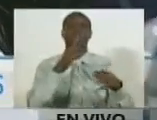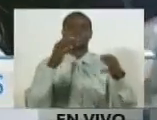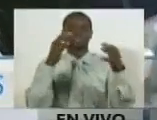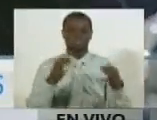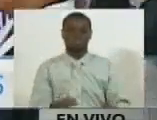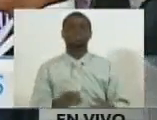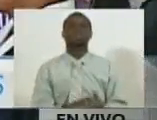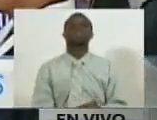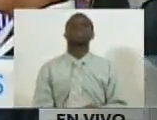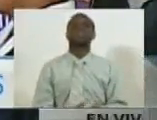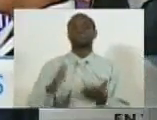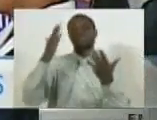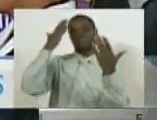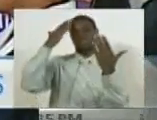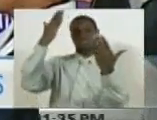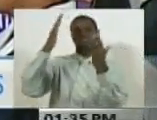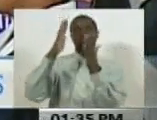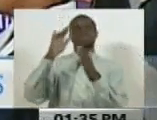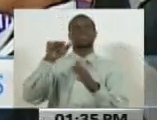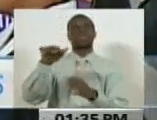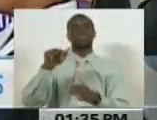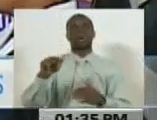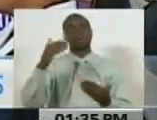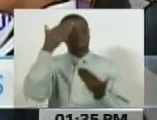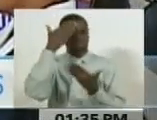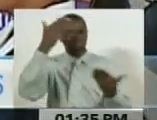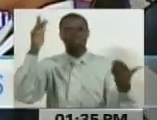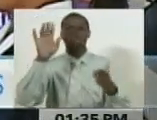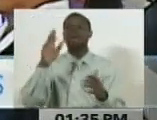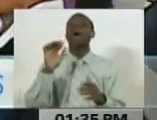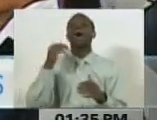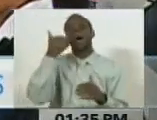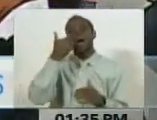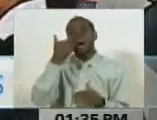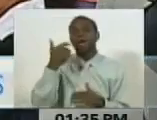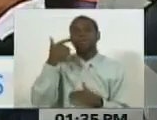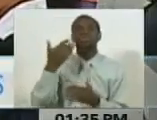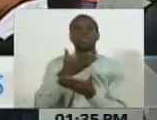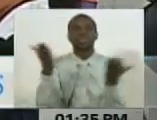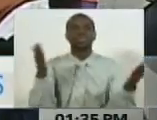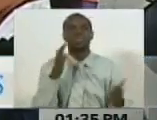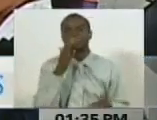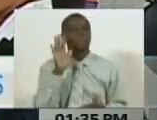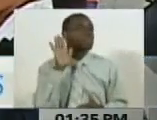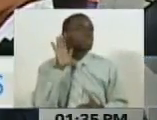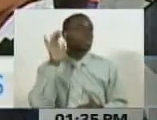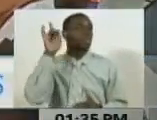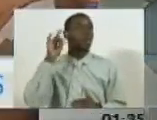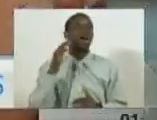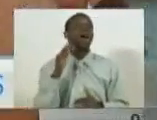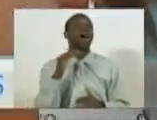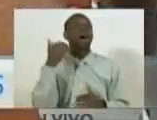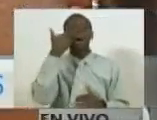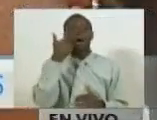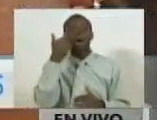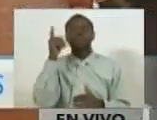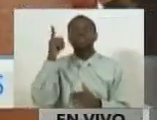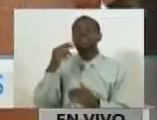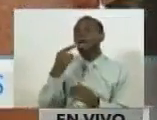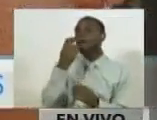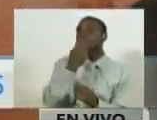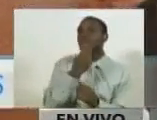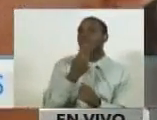saludo en tu lengua madre a todo nuestro pueblo. Chaura, hasta necesidad se postu caracanato